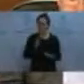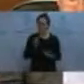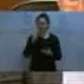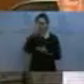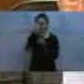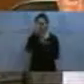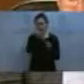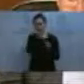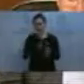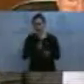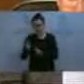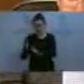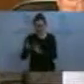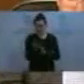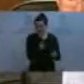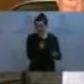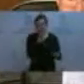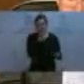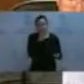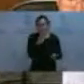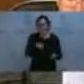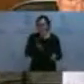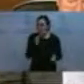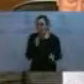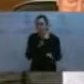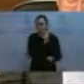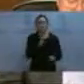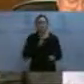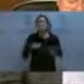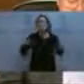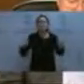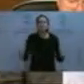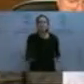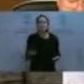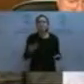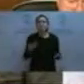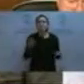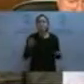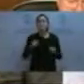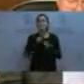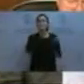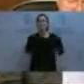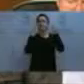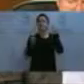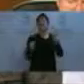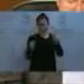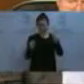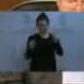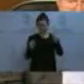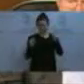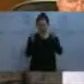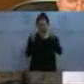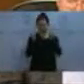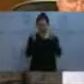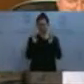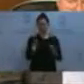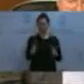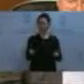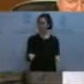usted que me tiene que contestar. O sea, lo que me tiene que contestar es lo que le pregunta exactamente la